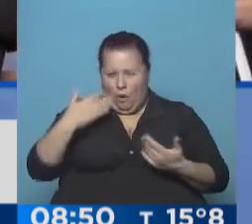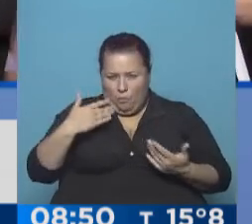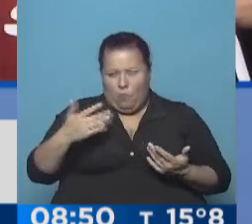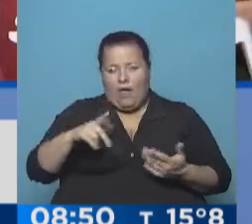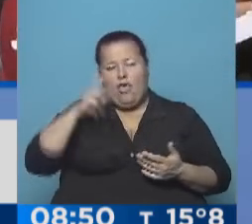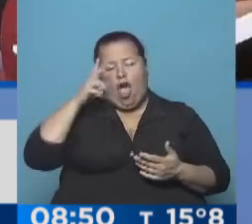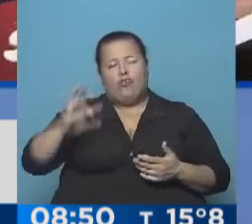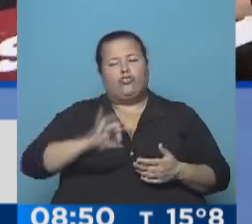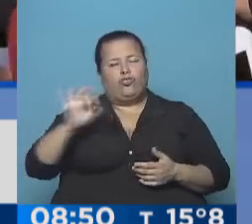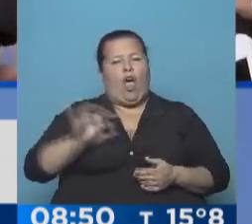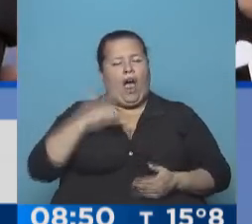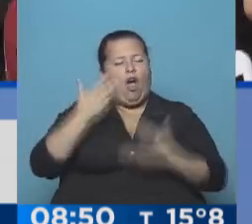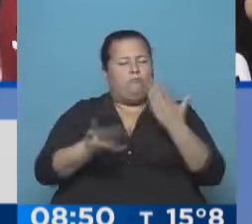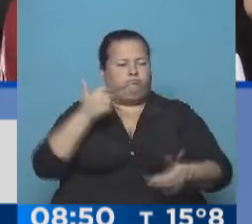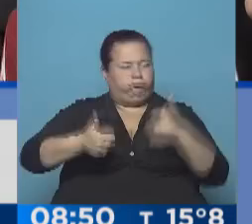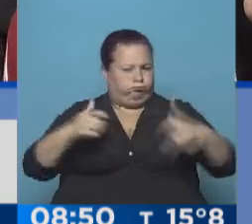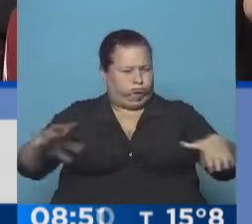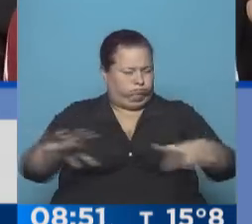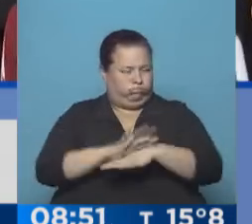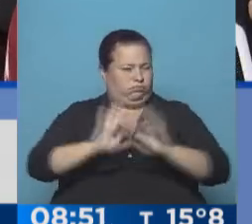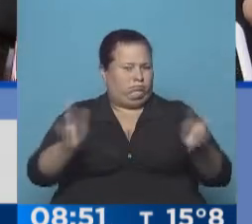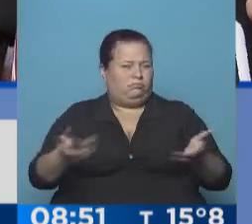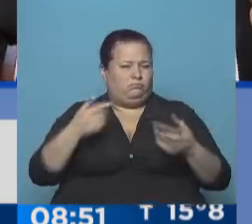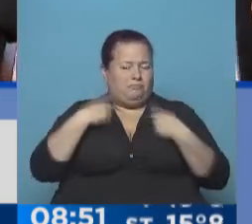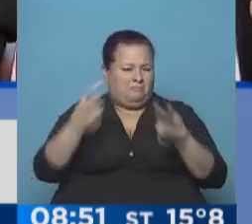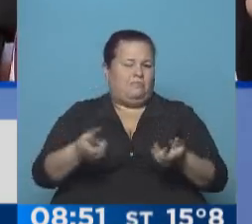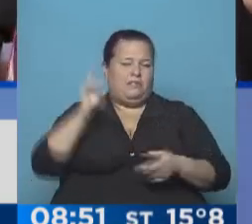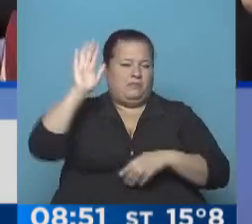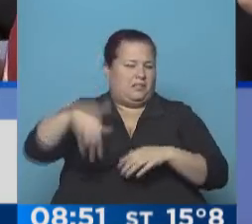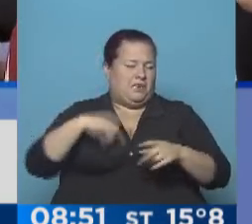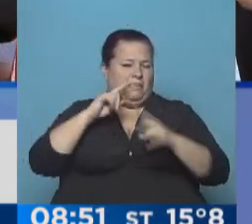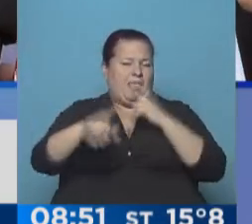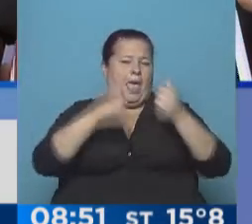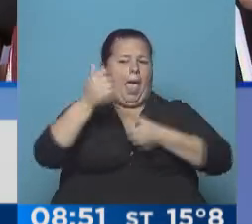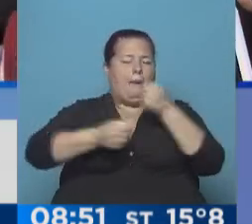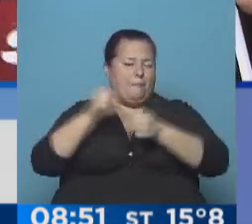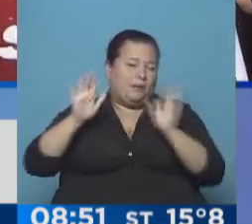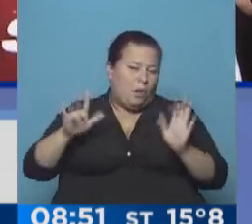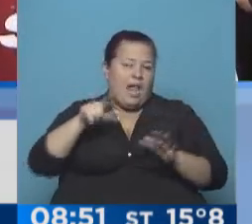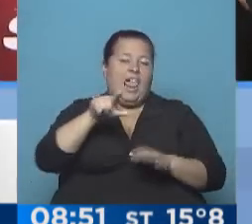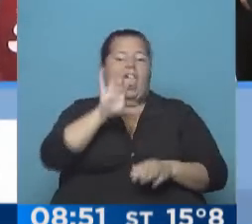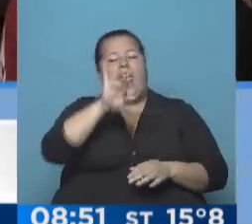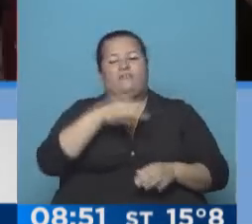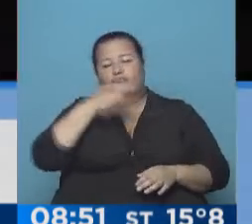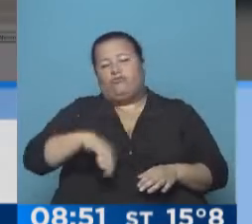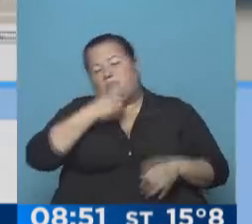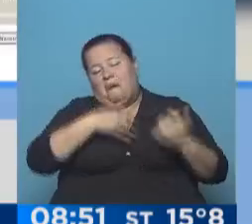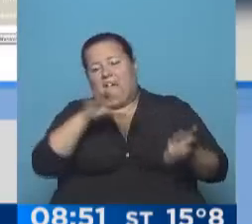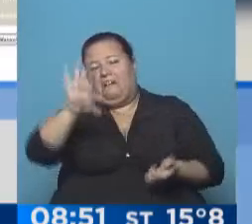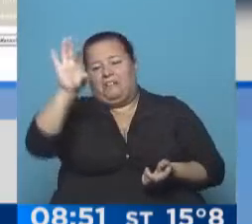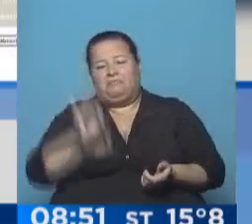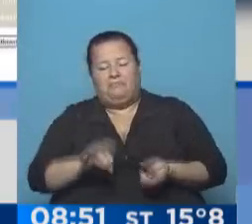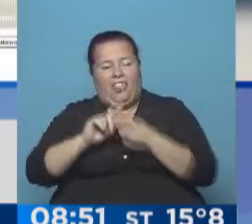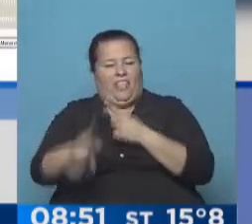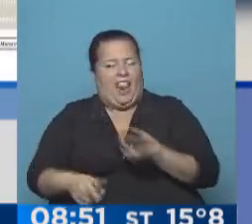de 8 años de haber licitado perfectamente el servicio y llamando, digamos, a distintas empresas, en este caso las elige en